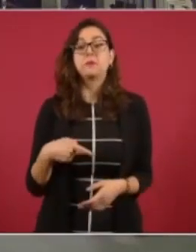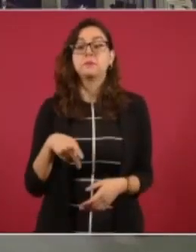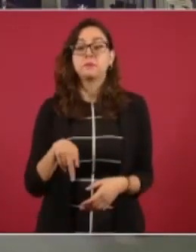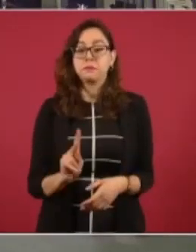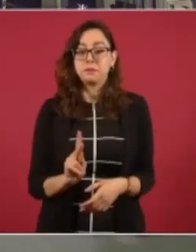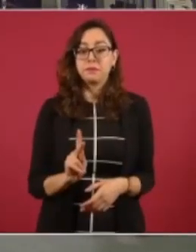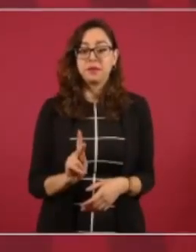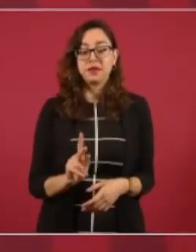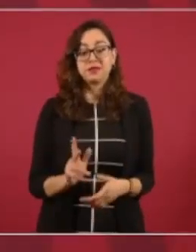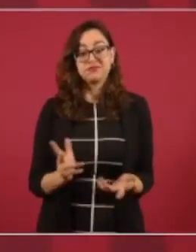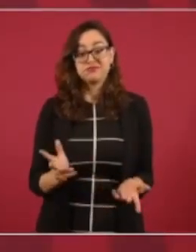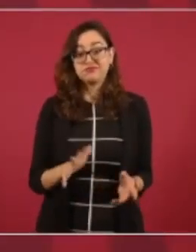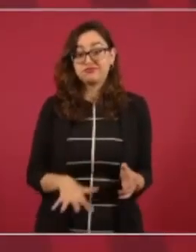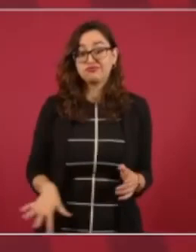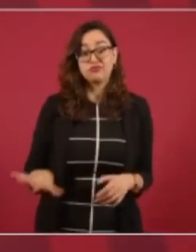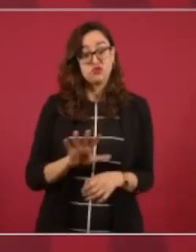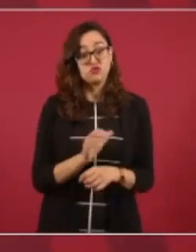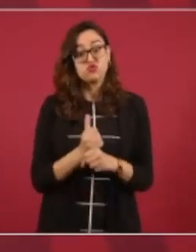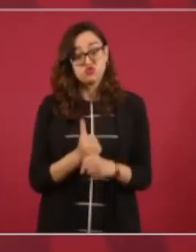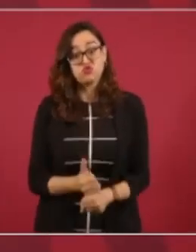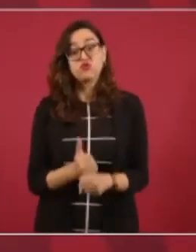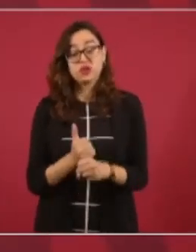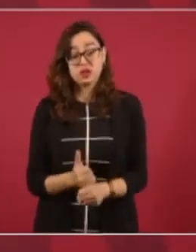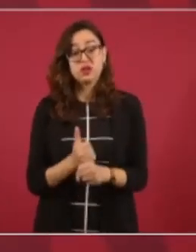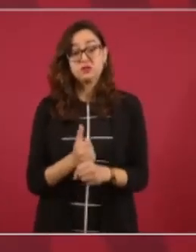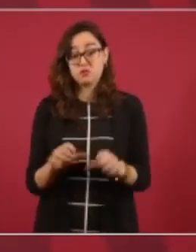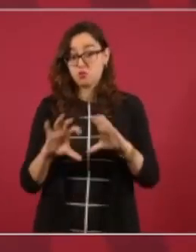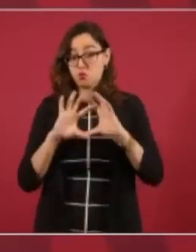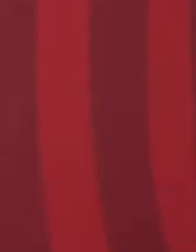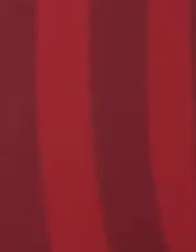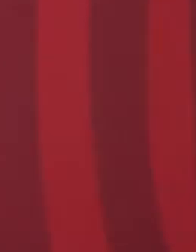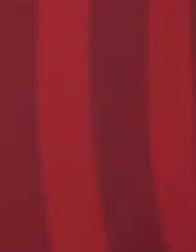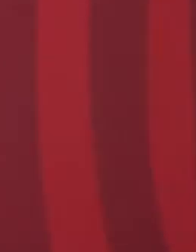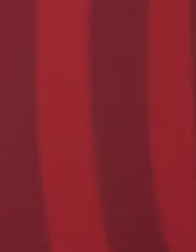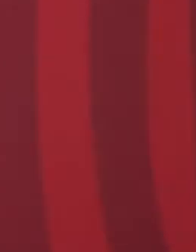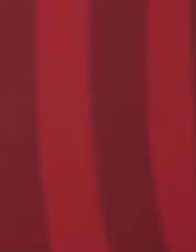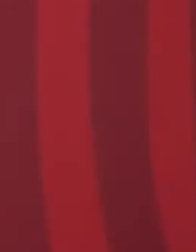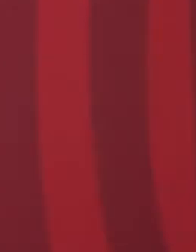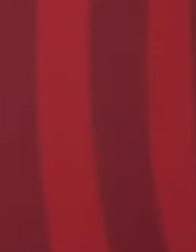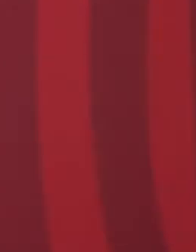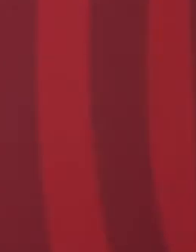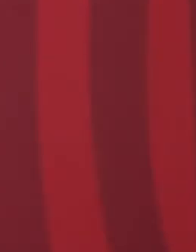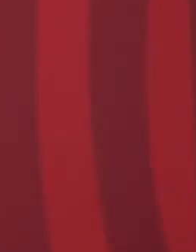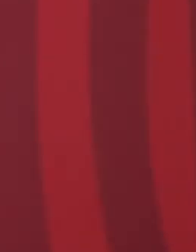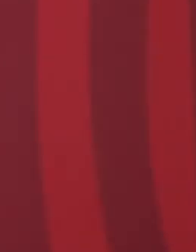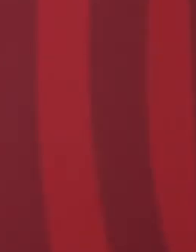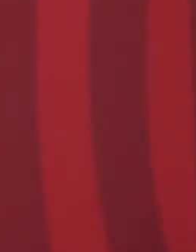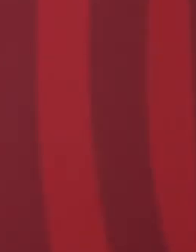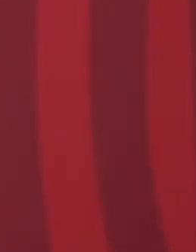tenemos que pagar un precio, te vas a tener que bañar.